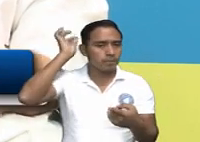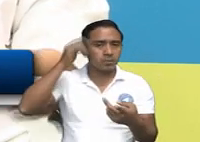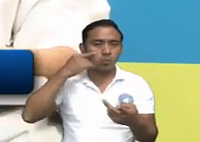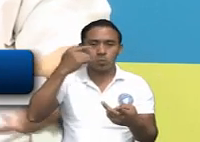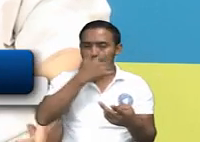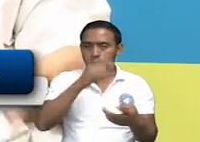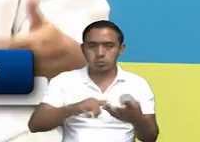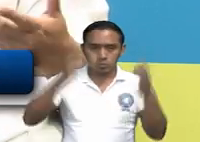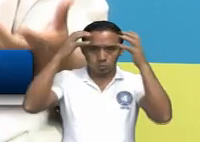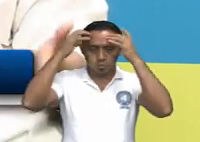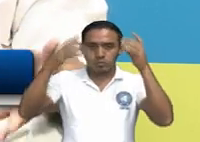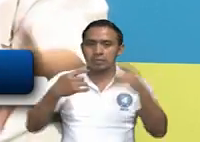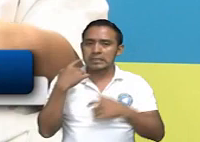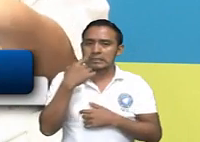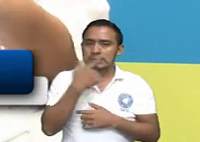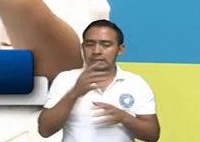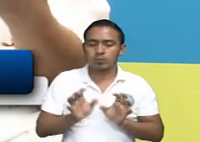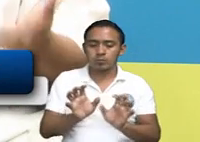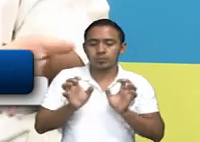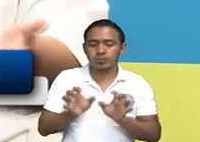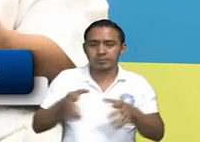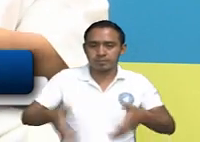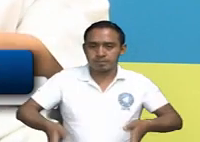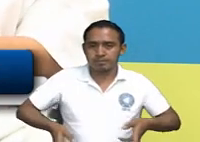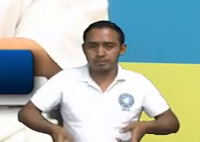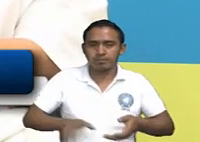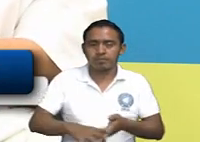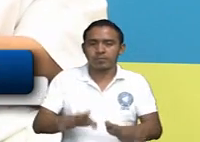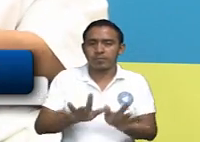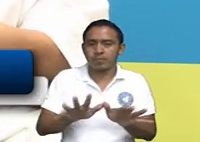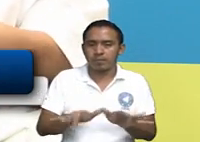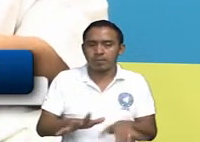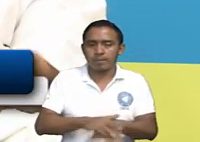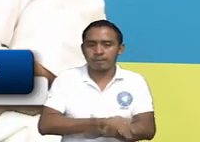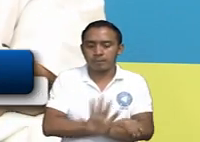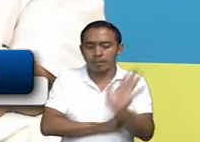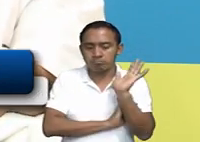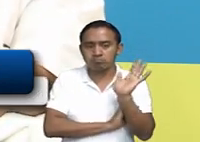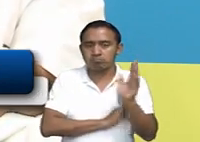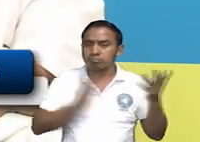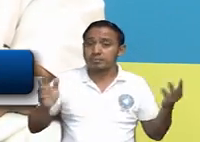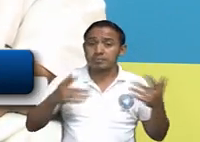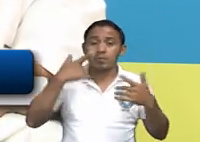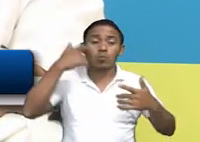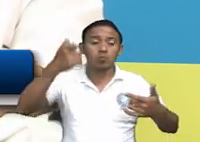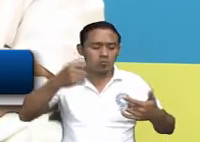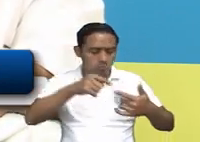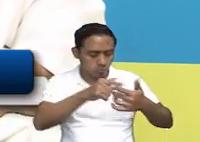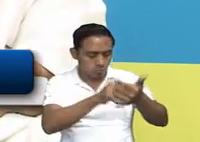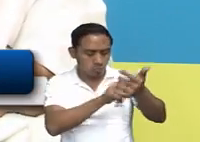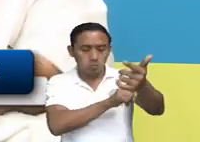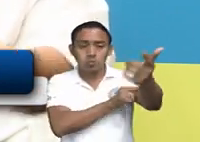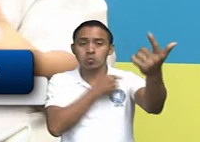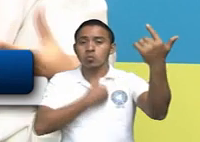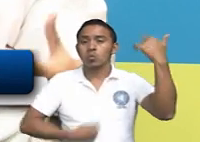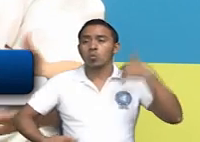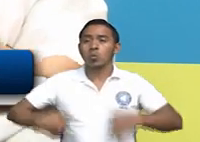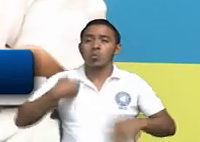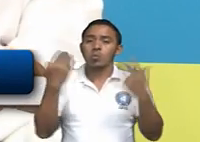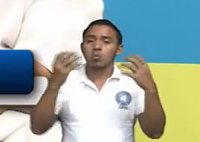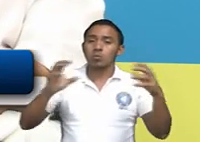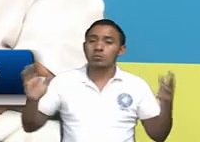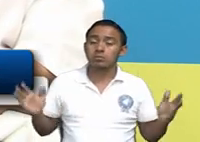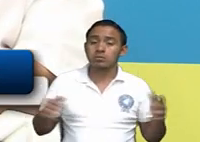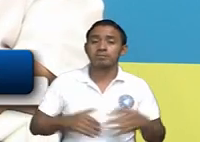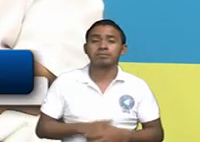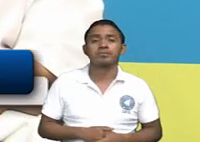mi cabeza, mis nalgas, mis piernas, mis pies? Eso es importante porque ellos van descubriendo dónde queda cada parte de su